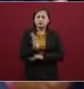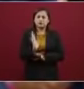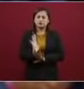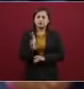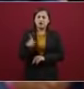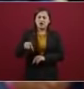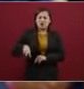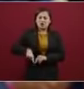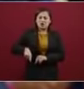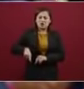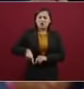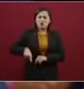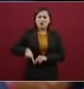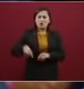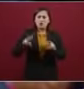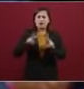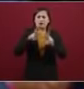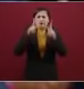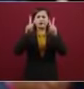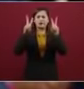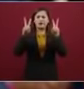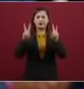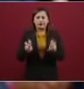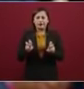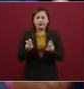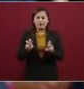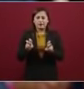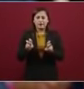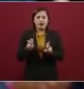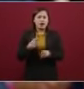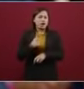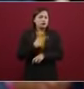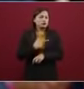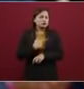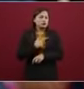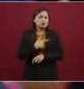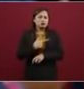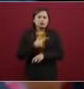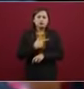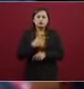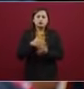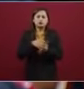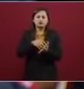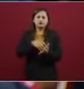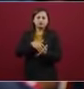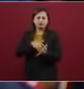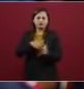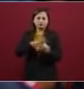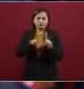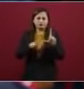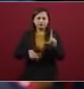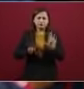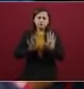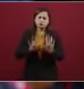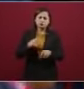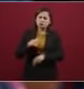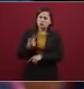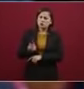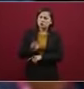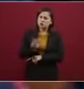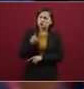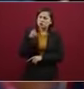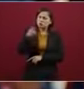que en este tema que le encanta hablar del tema de la austeridad republicana, ¿de cuánto va a ser su sueldo como